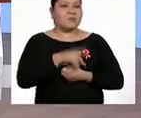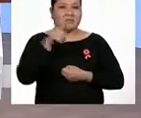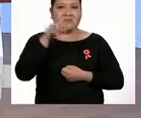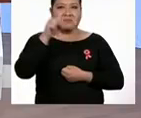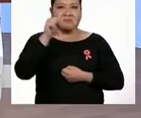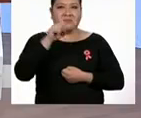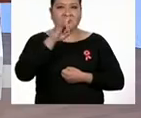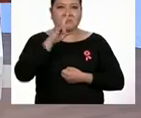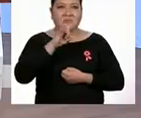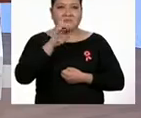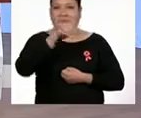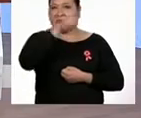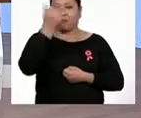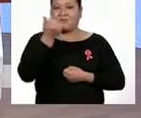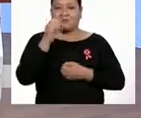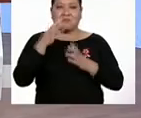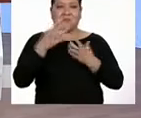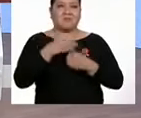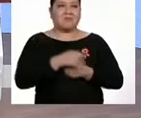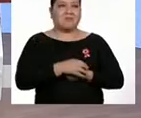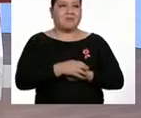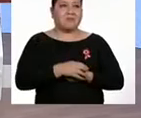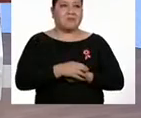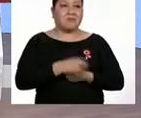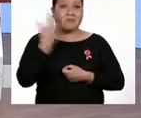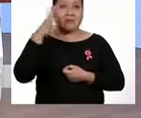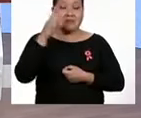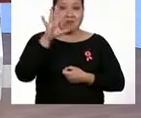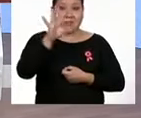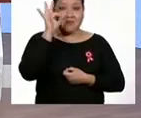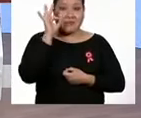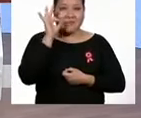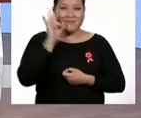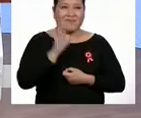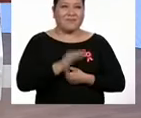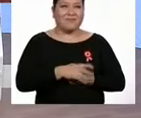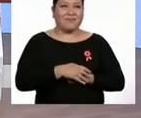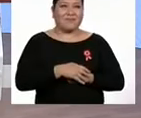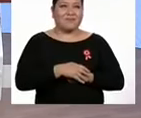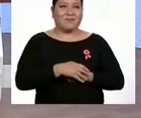sí lo podemos usar, pero para otra ocasión. ¡Ah! Ya está, lo encontré.